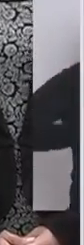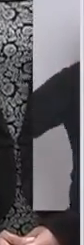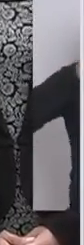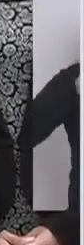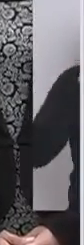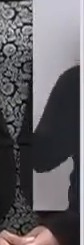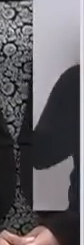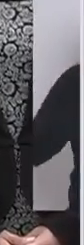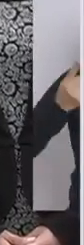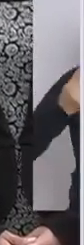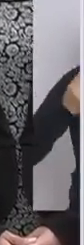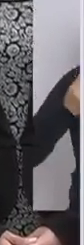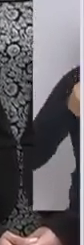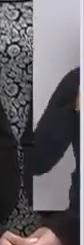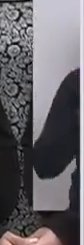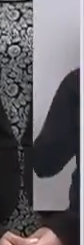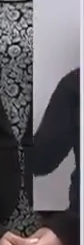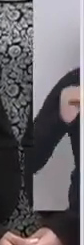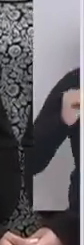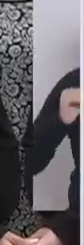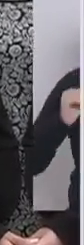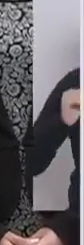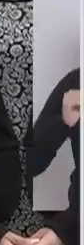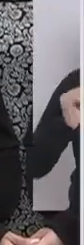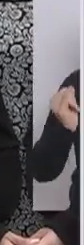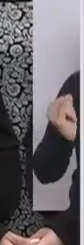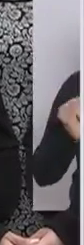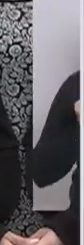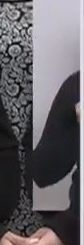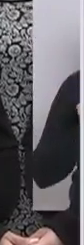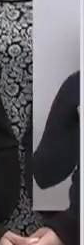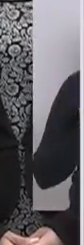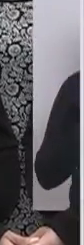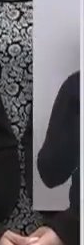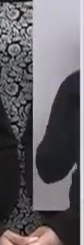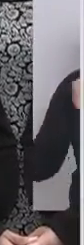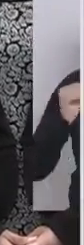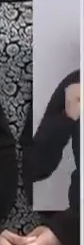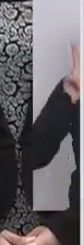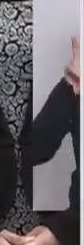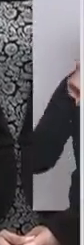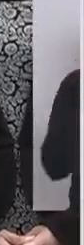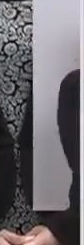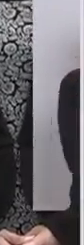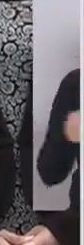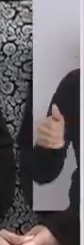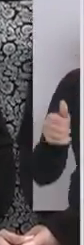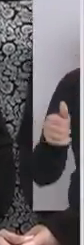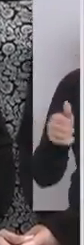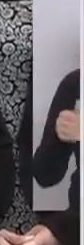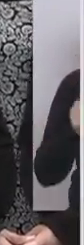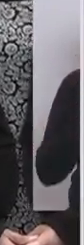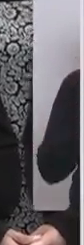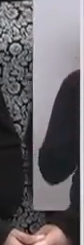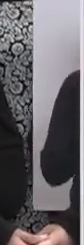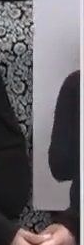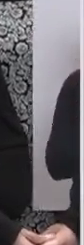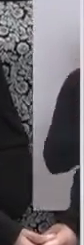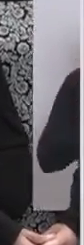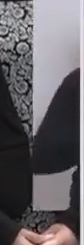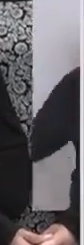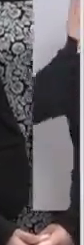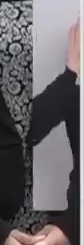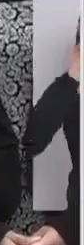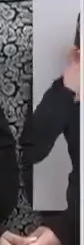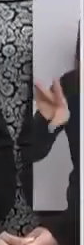de normalidad, de manera que acortar los juicios civiles, bueno, vamos a... es un buen avance, y a